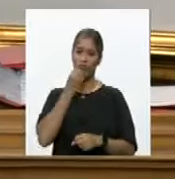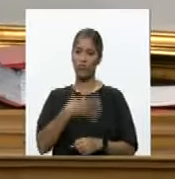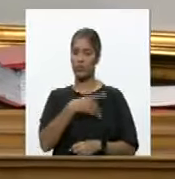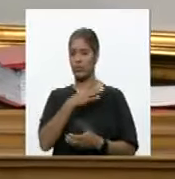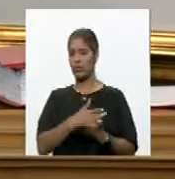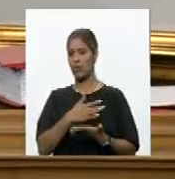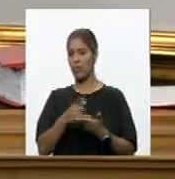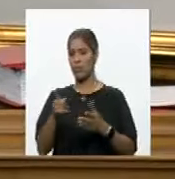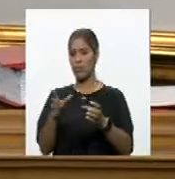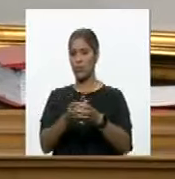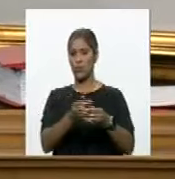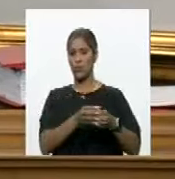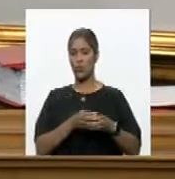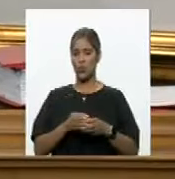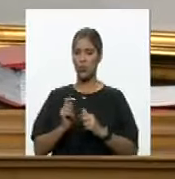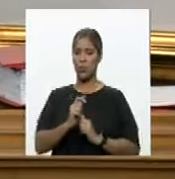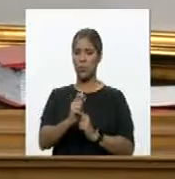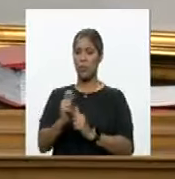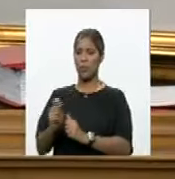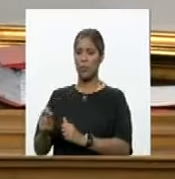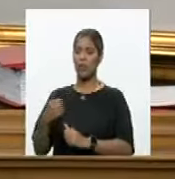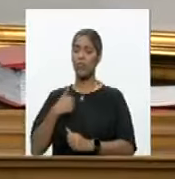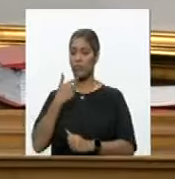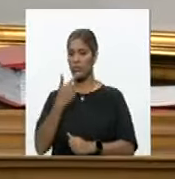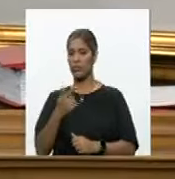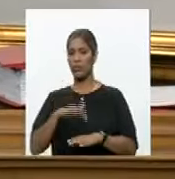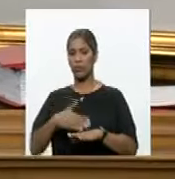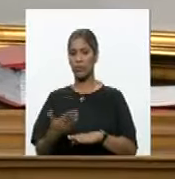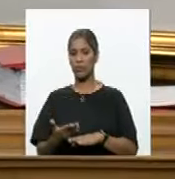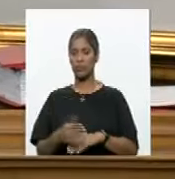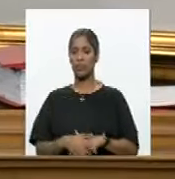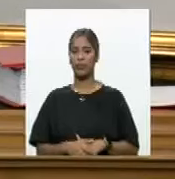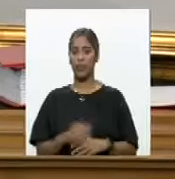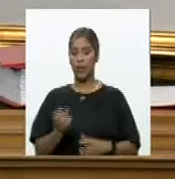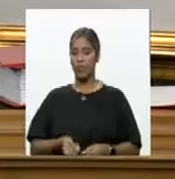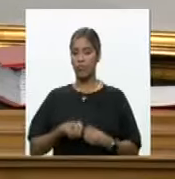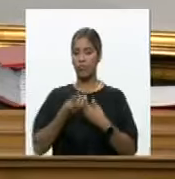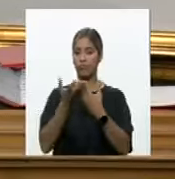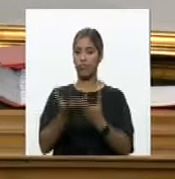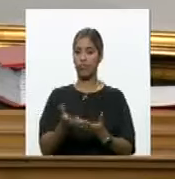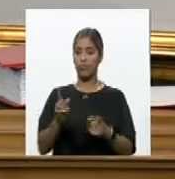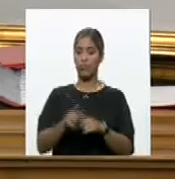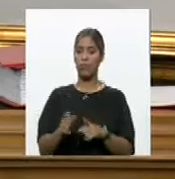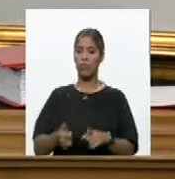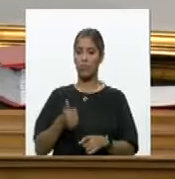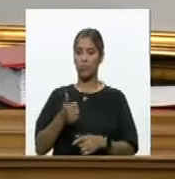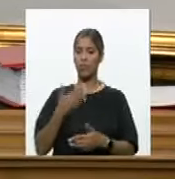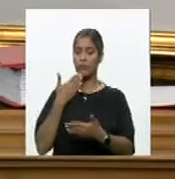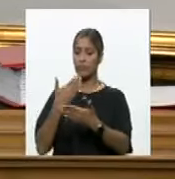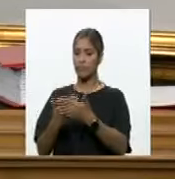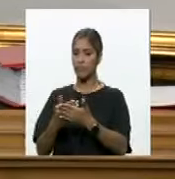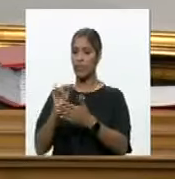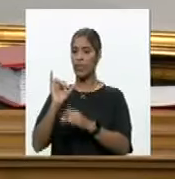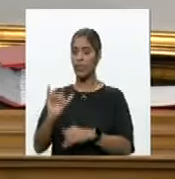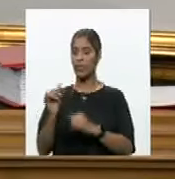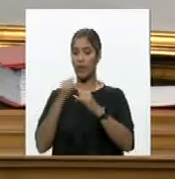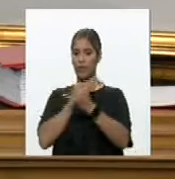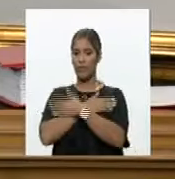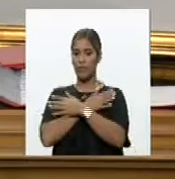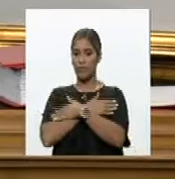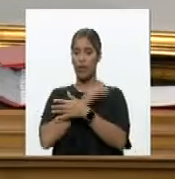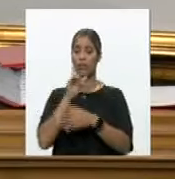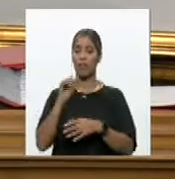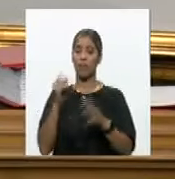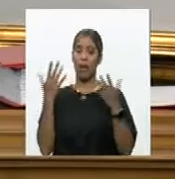esos comités de postulaciones no es óbice para que no expresemos nuestra más calurosa felicitación y nuestro